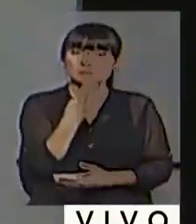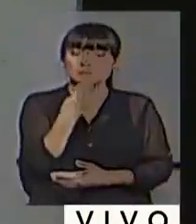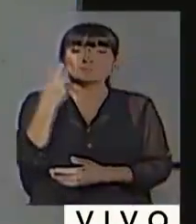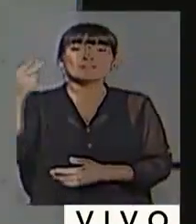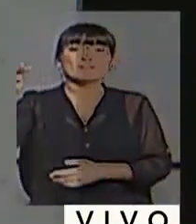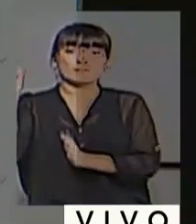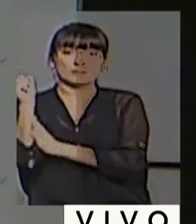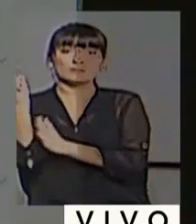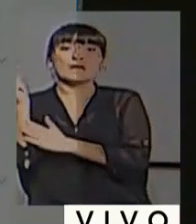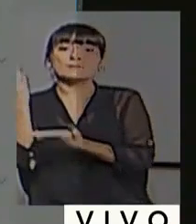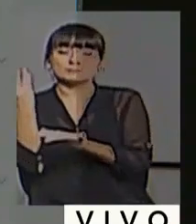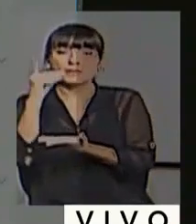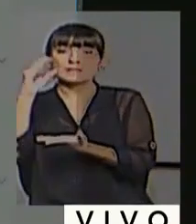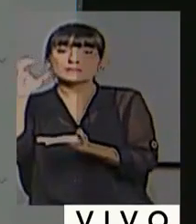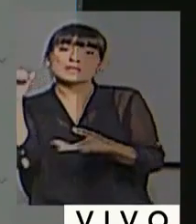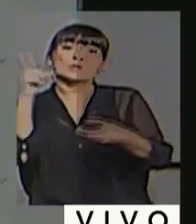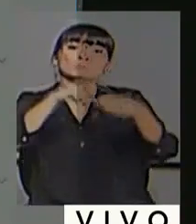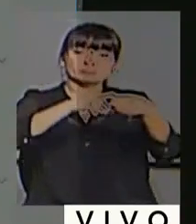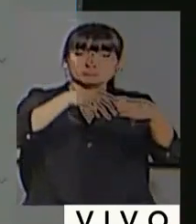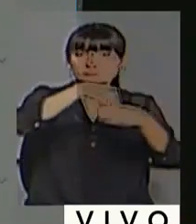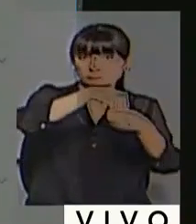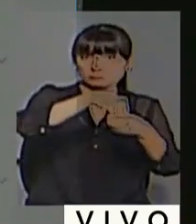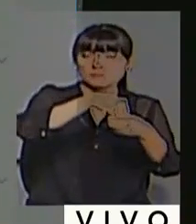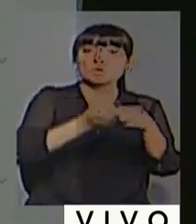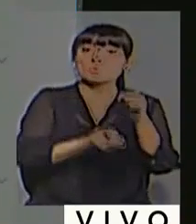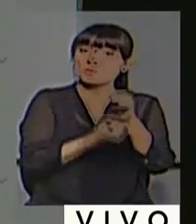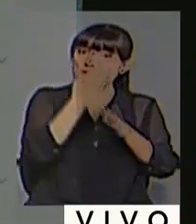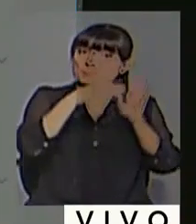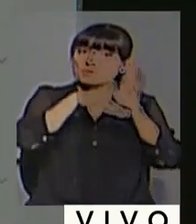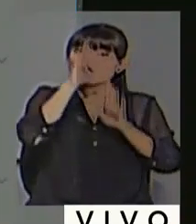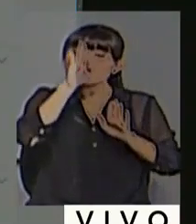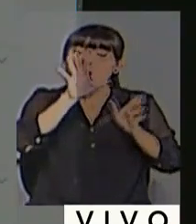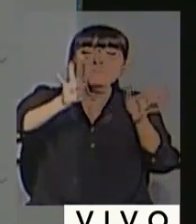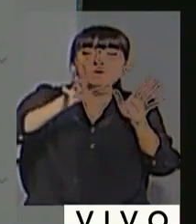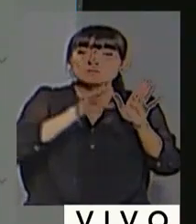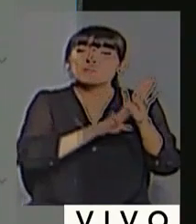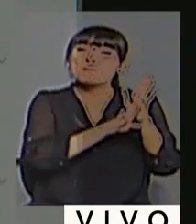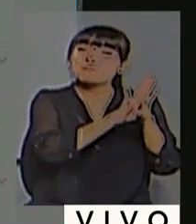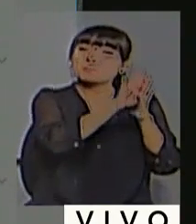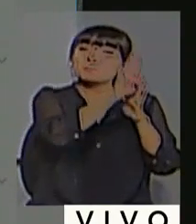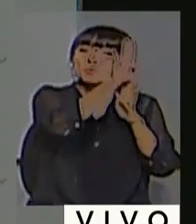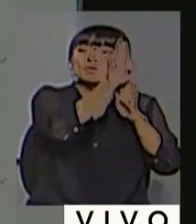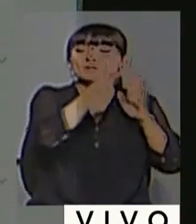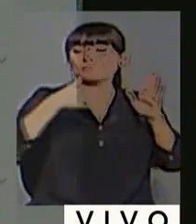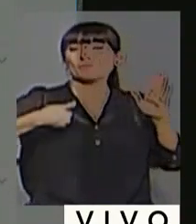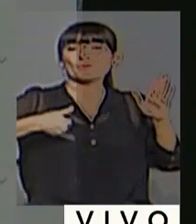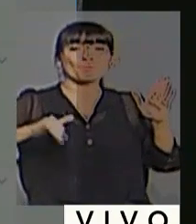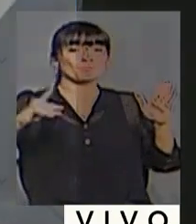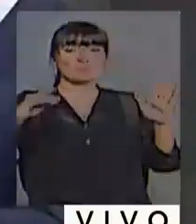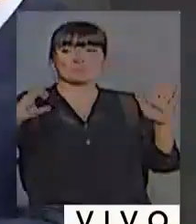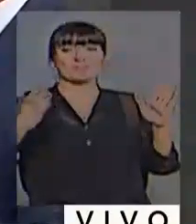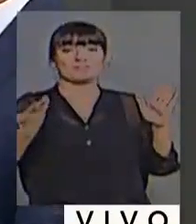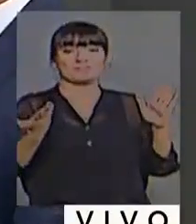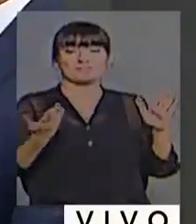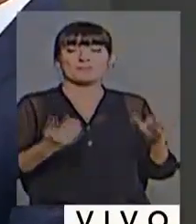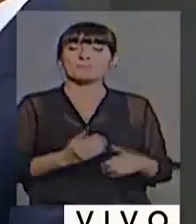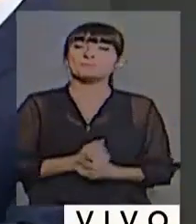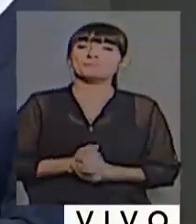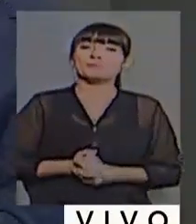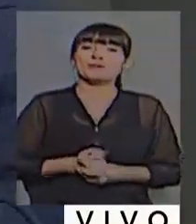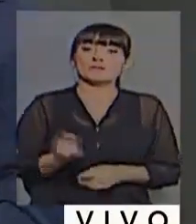DC estaba ahí. La Nueva Mayoría era poquito más progre, por eso no le gustó. A raíz de